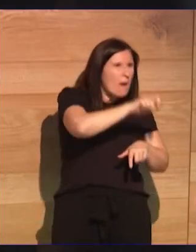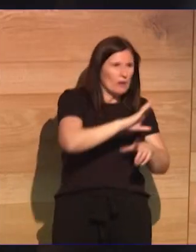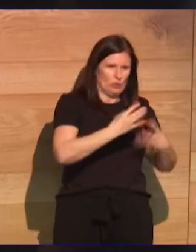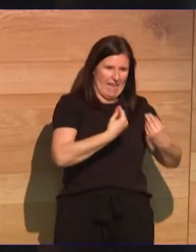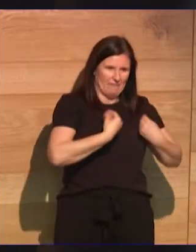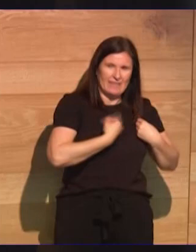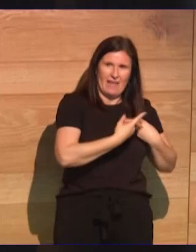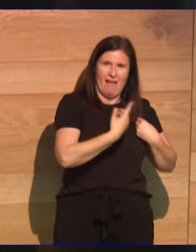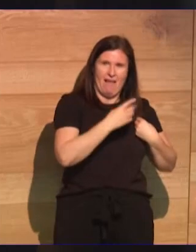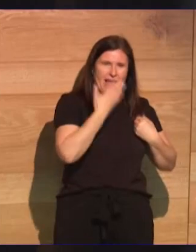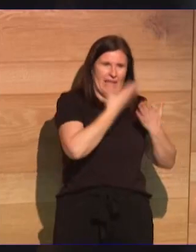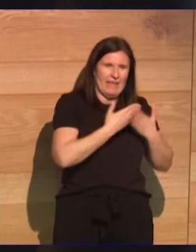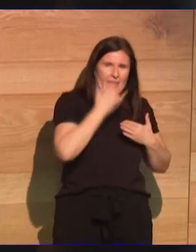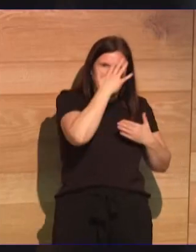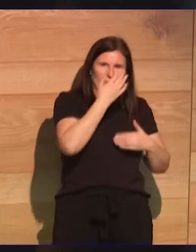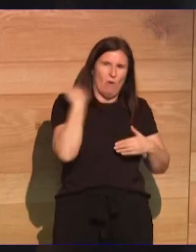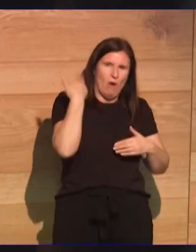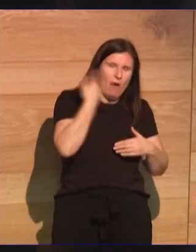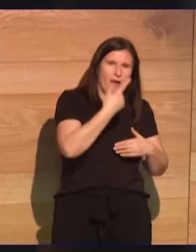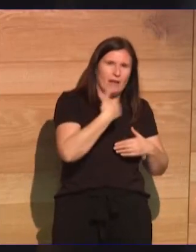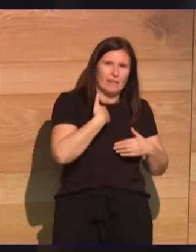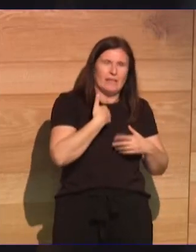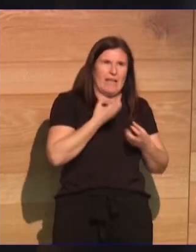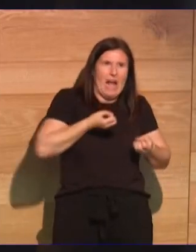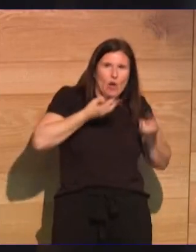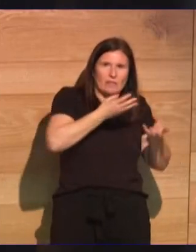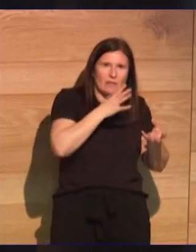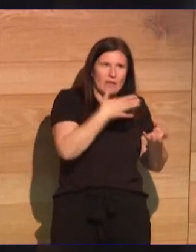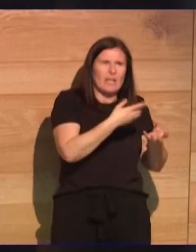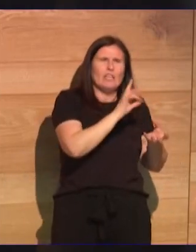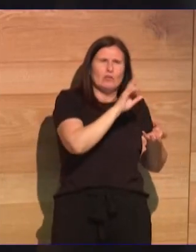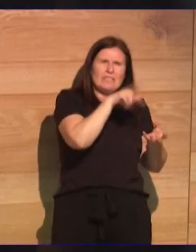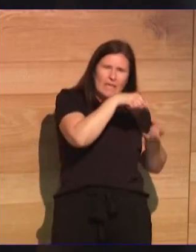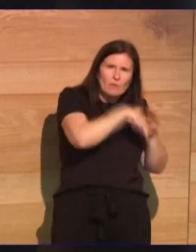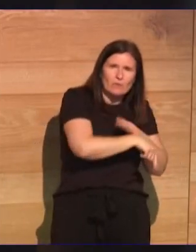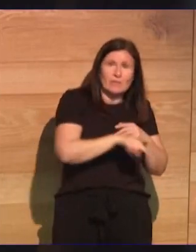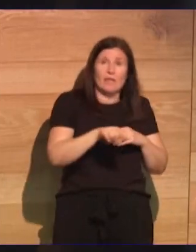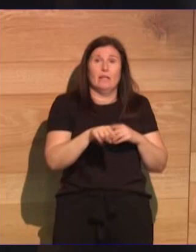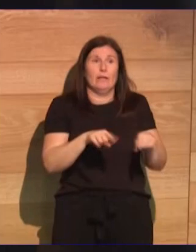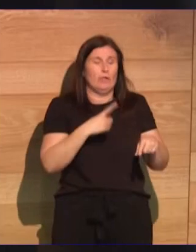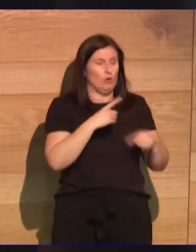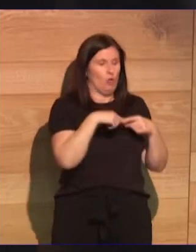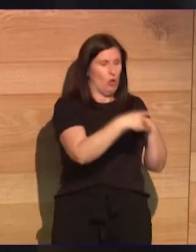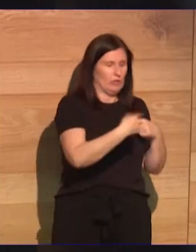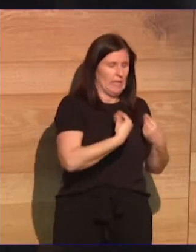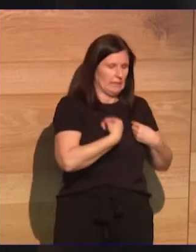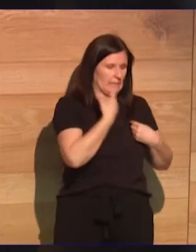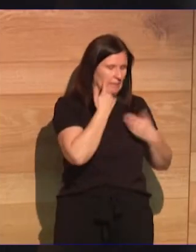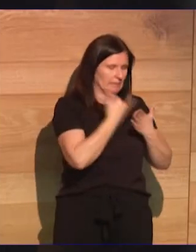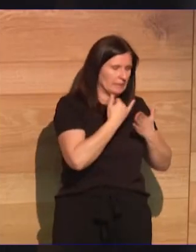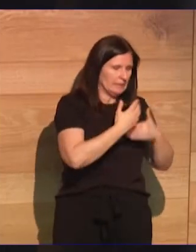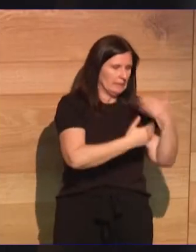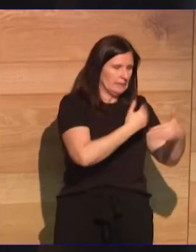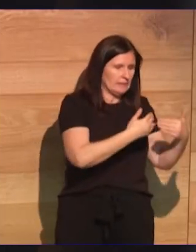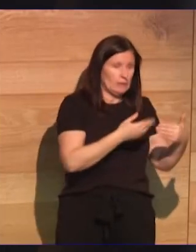que es lo que luego al final esas pequeñas enseñanzas que tú aplicas en tu día a día y no tanto lo obvio de 4